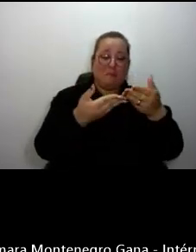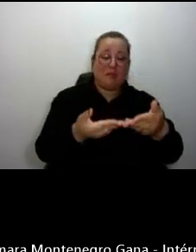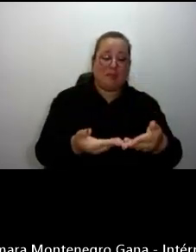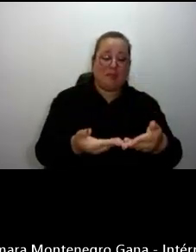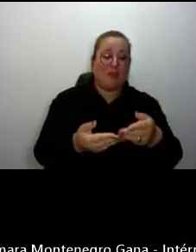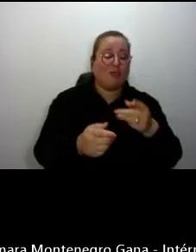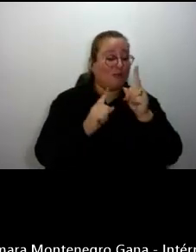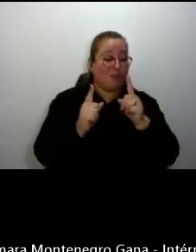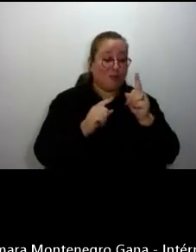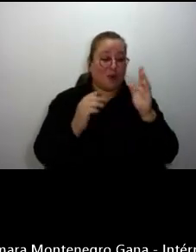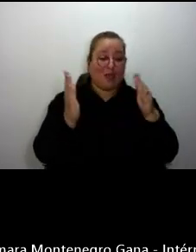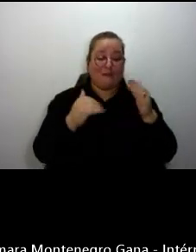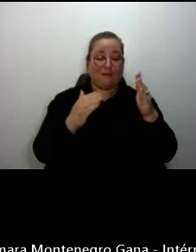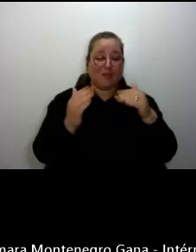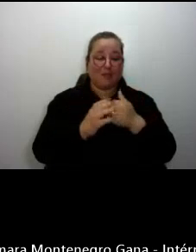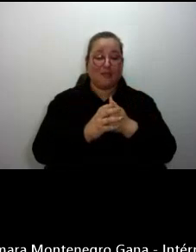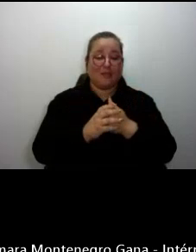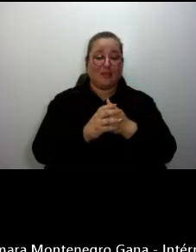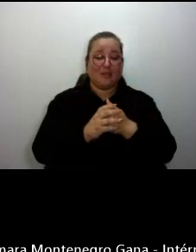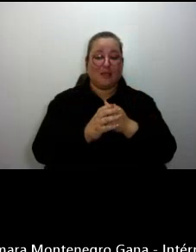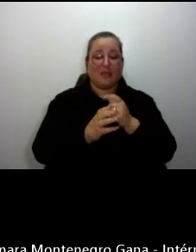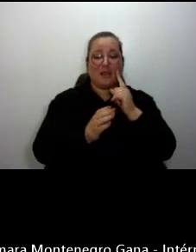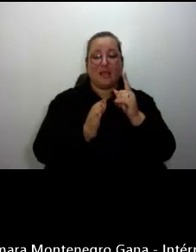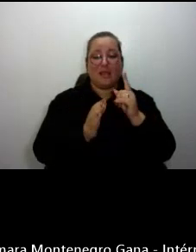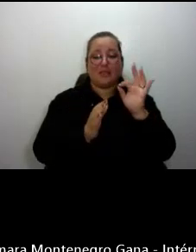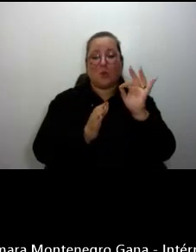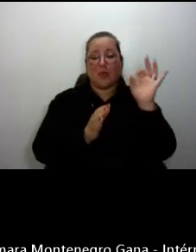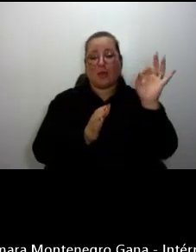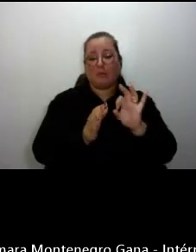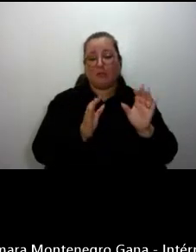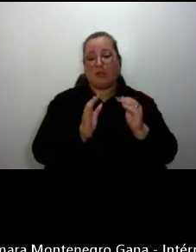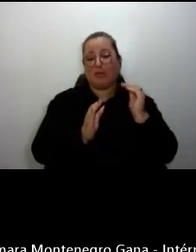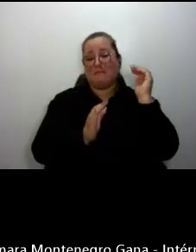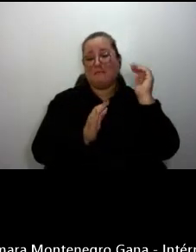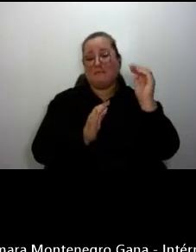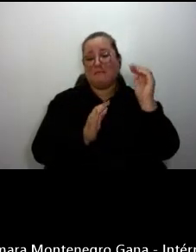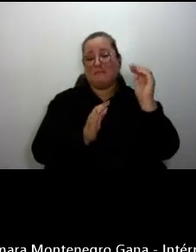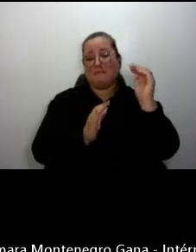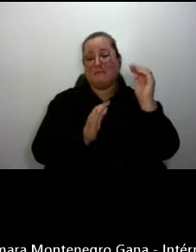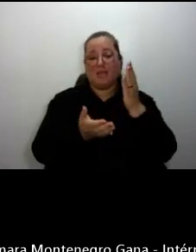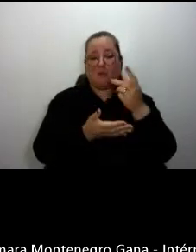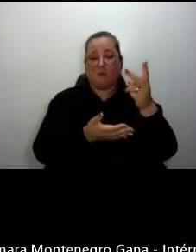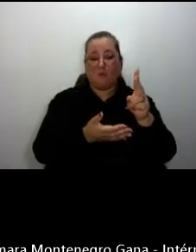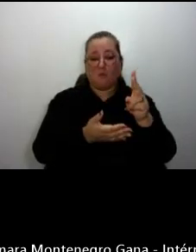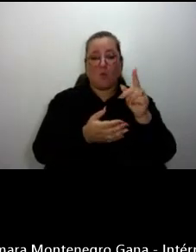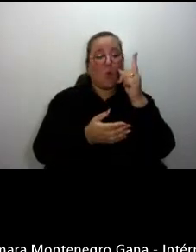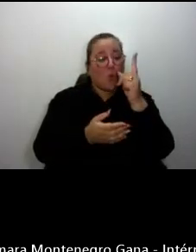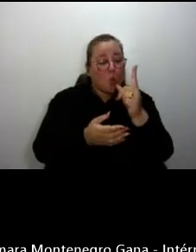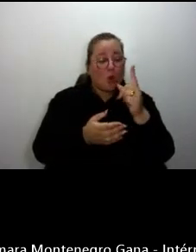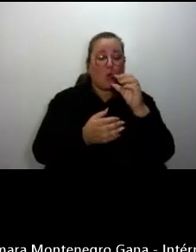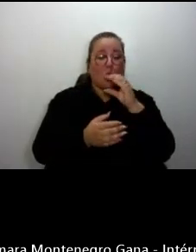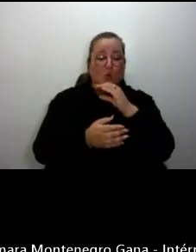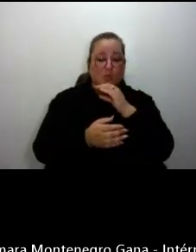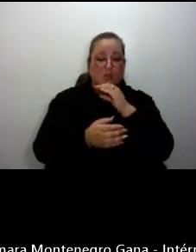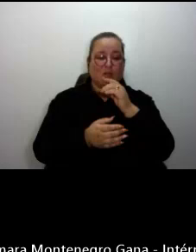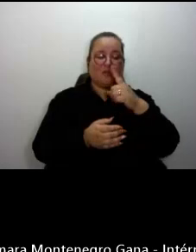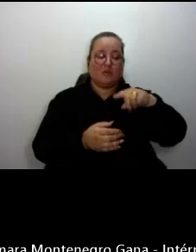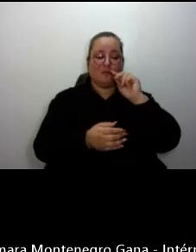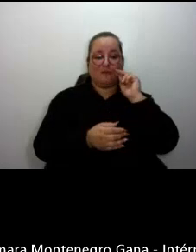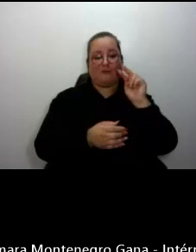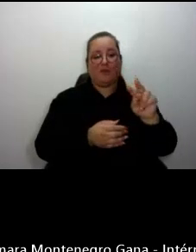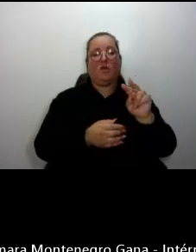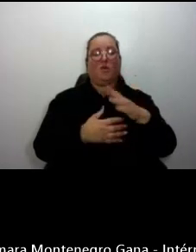veces superan el 50% de algunos cursos. Entonces, es una realidad que nos hizo mirar